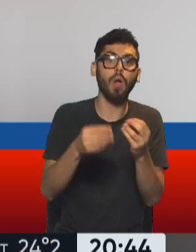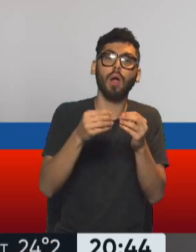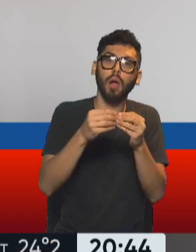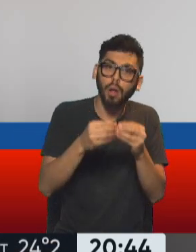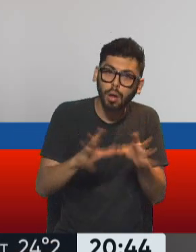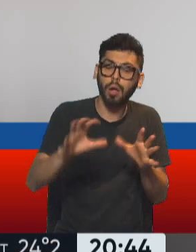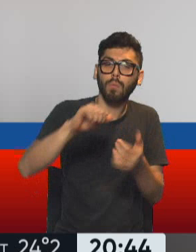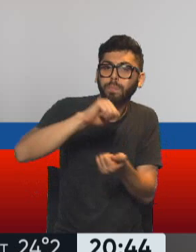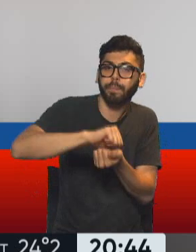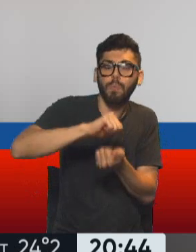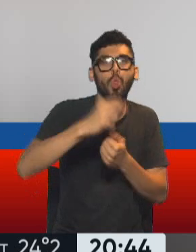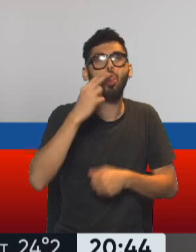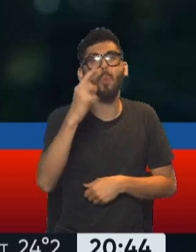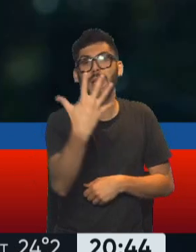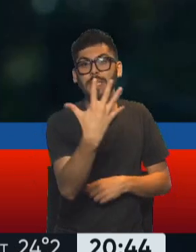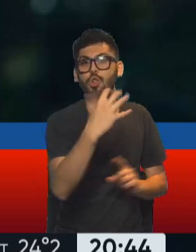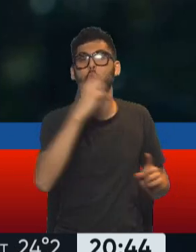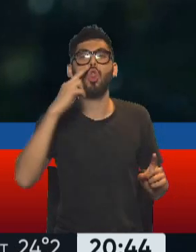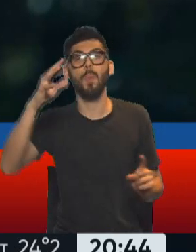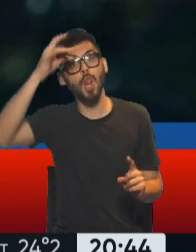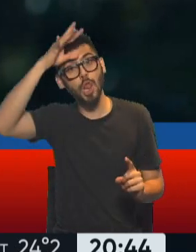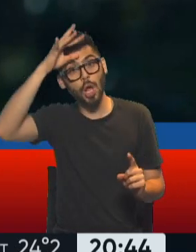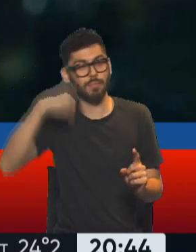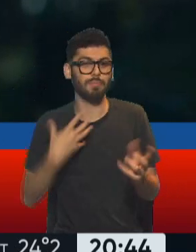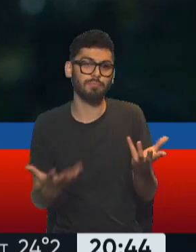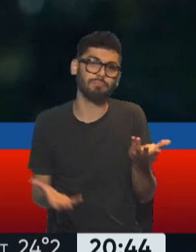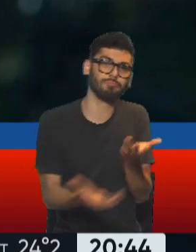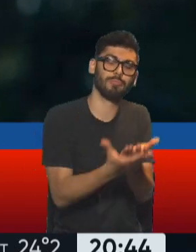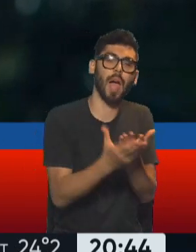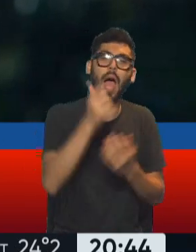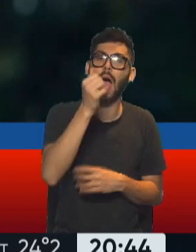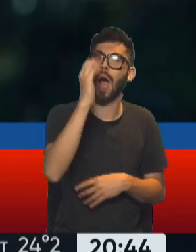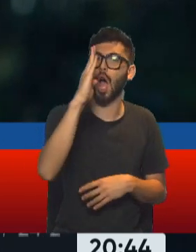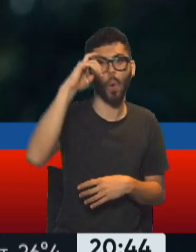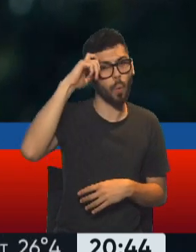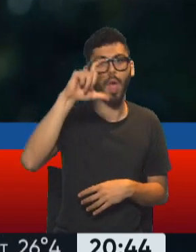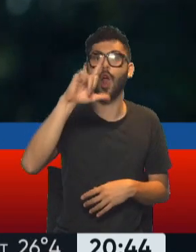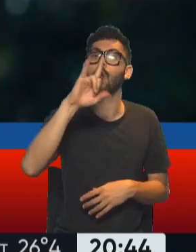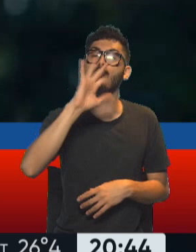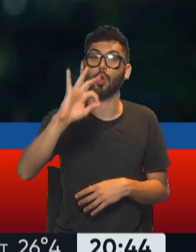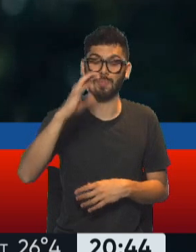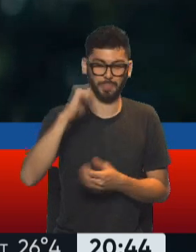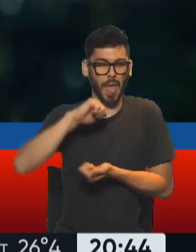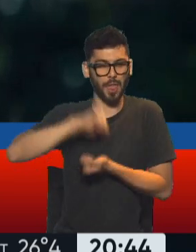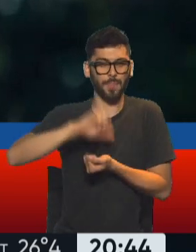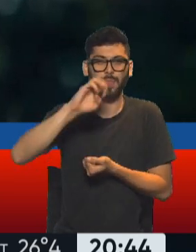publicar entre 2005 y 2012 con el empuje de pablo avelluto que por entonces dirigía a la editorial random house